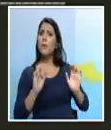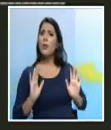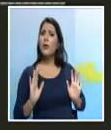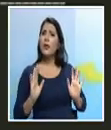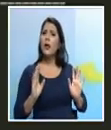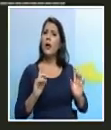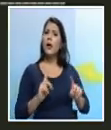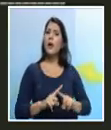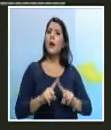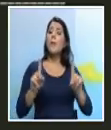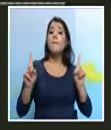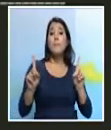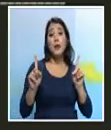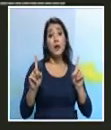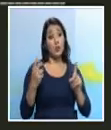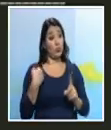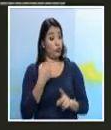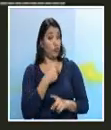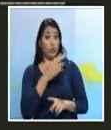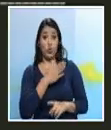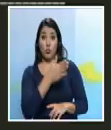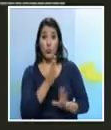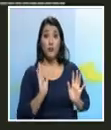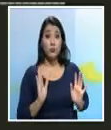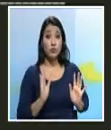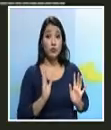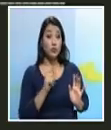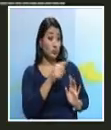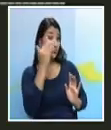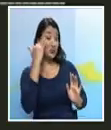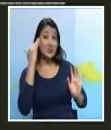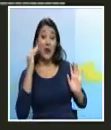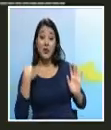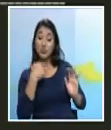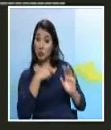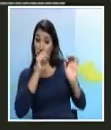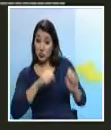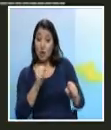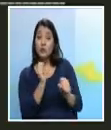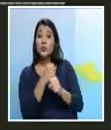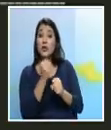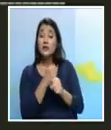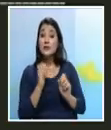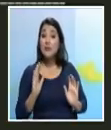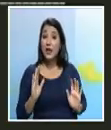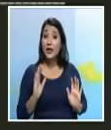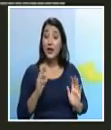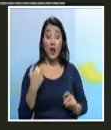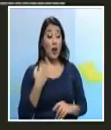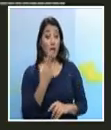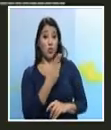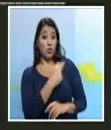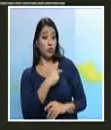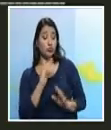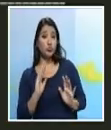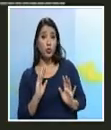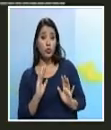ahí estaríamos nosotros, por eso recuerde que un golpe de Estado es posible, un golpe de Estado vamos a ser nosotros,